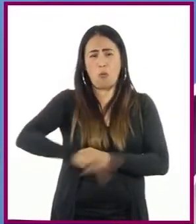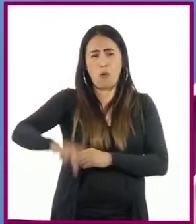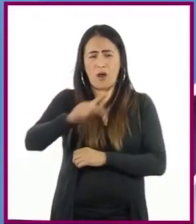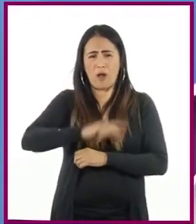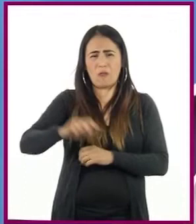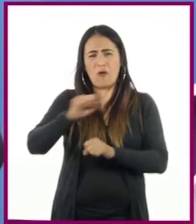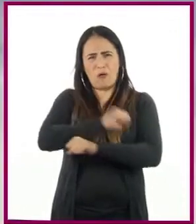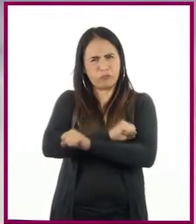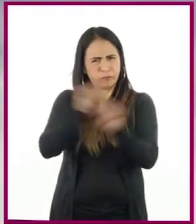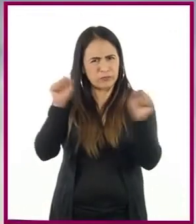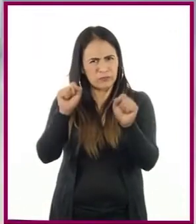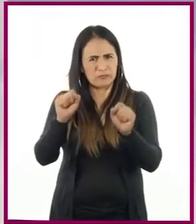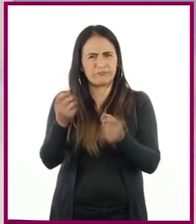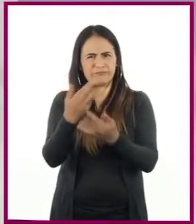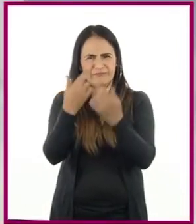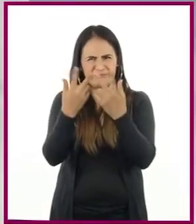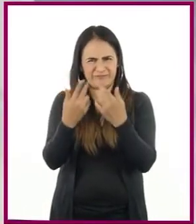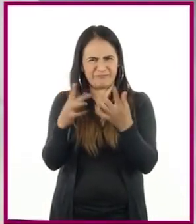vietnamitas.